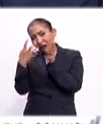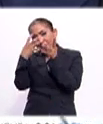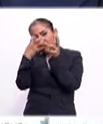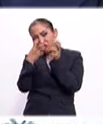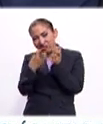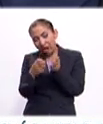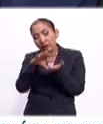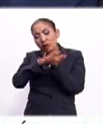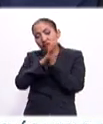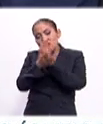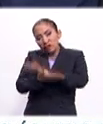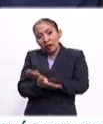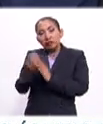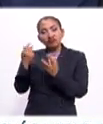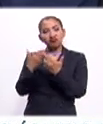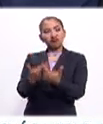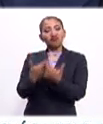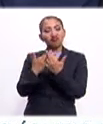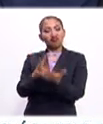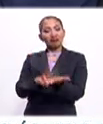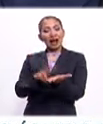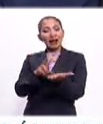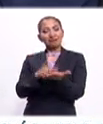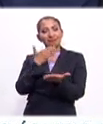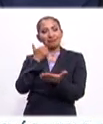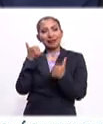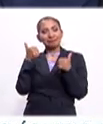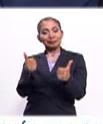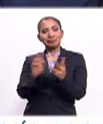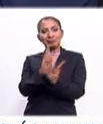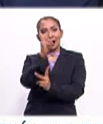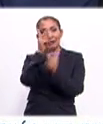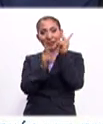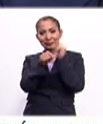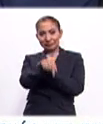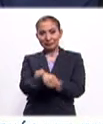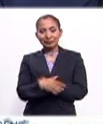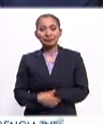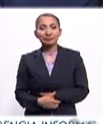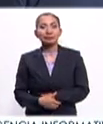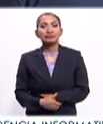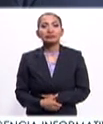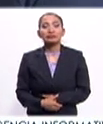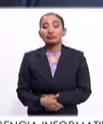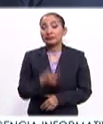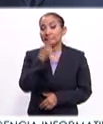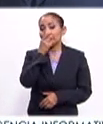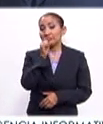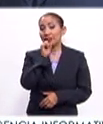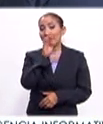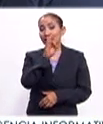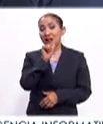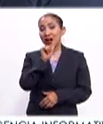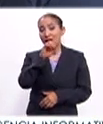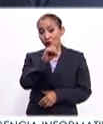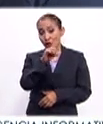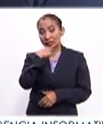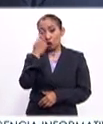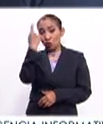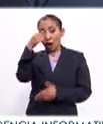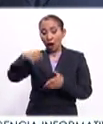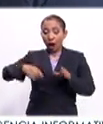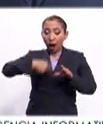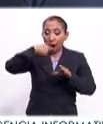materiales orgánicos, nutrientes para las plantas que habitan en la milpa, ¿no? Y habla también la FAO que en